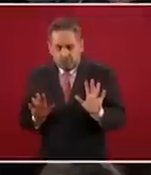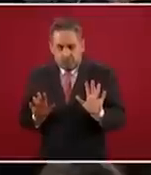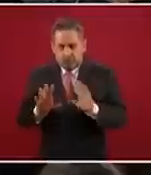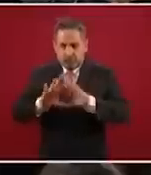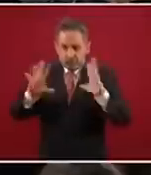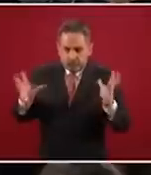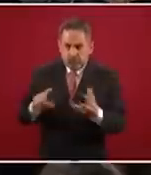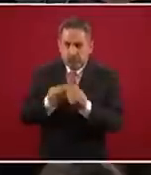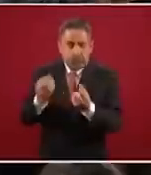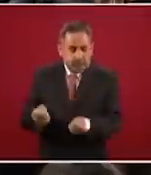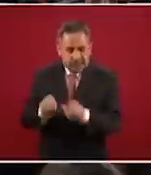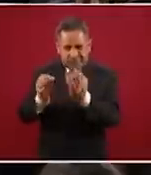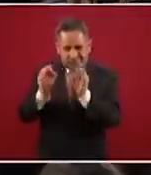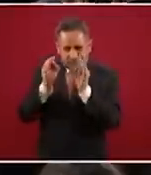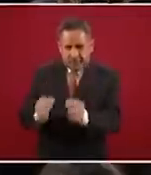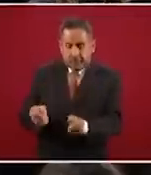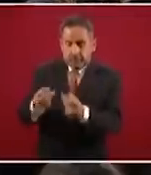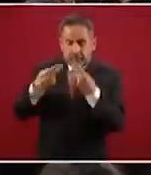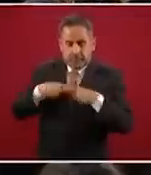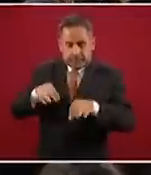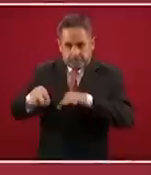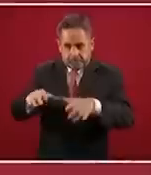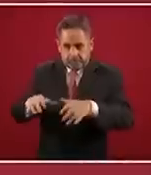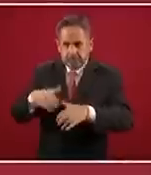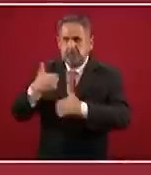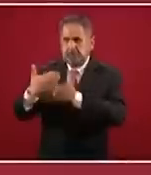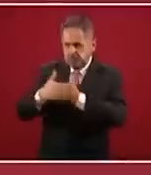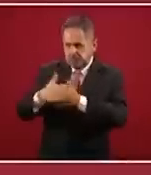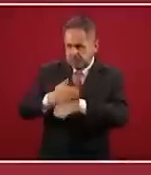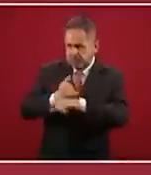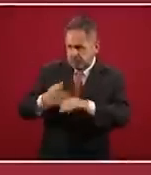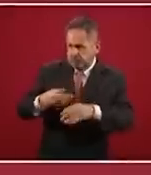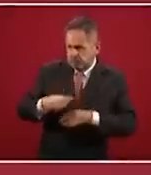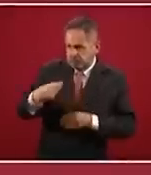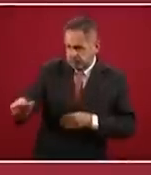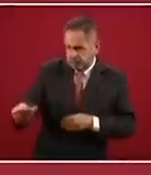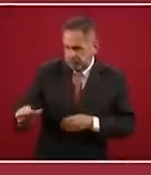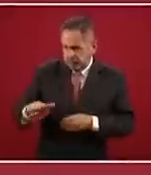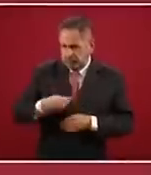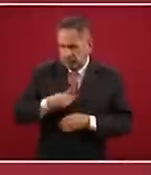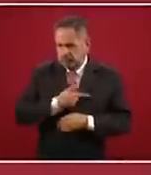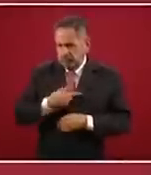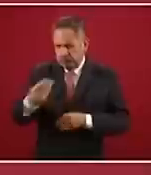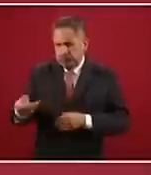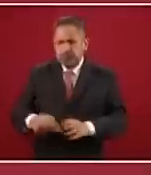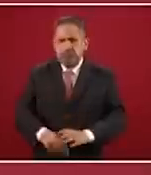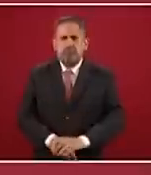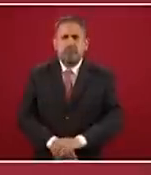No tengo el número exacto de trabajadores de Pemex, pero con mucho gusto se los hacemos llegar.